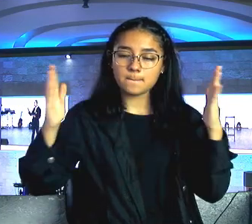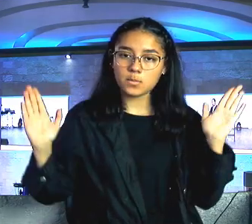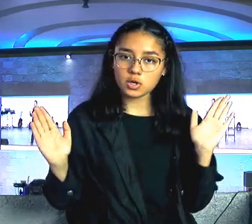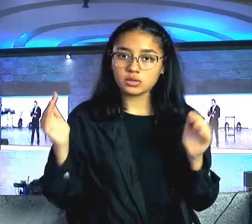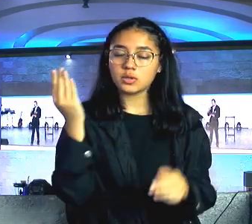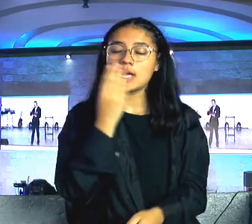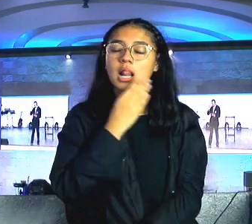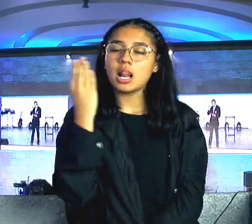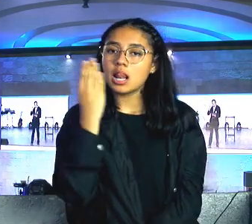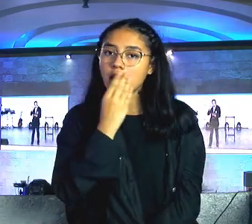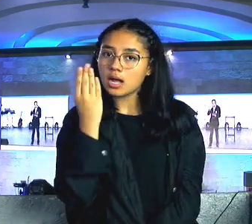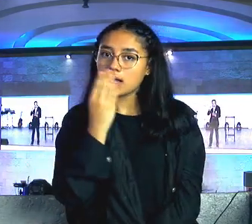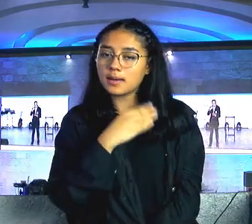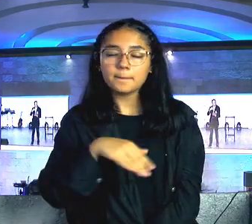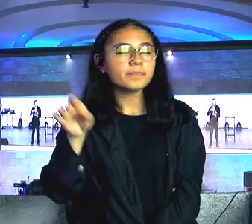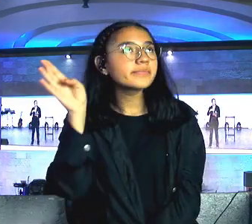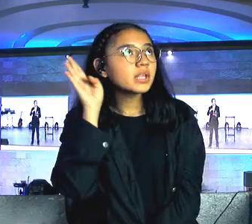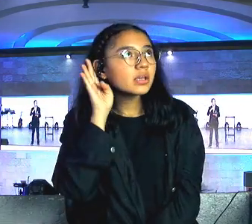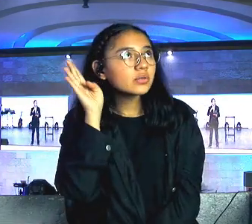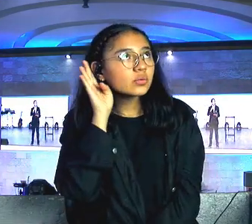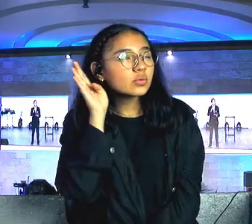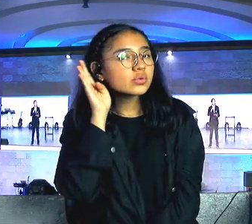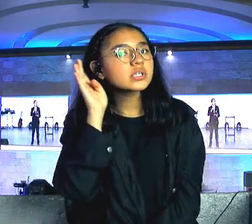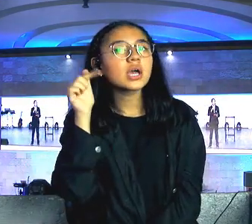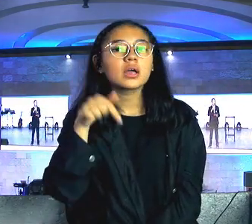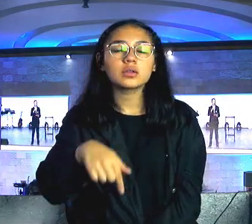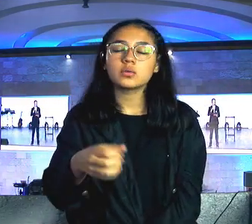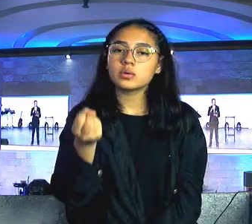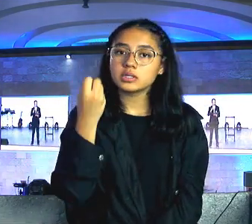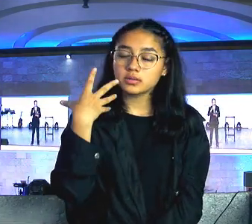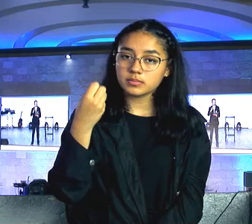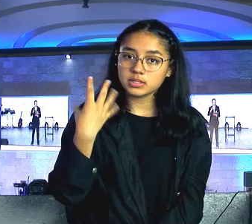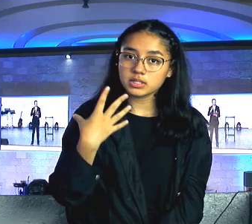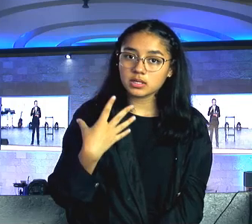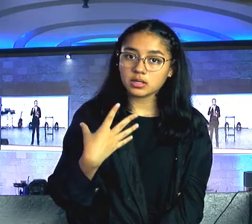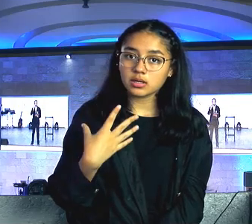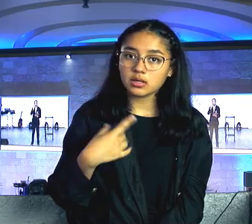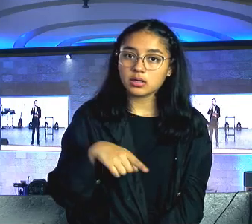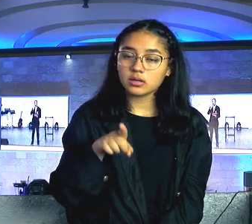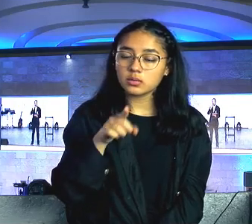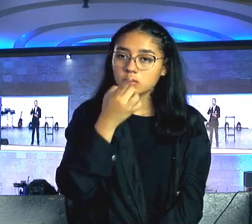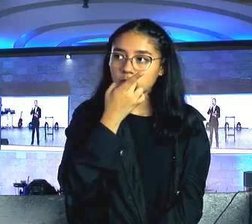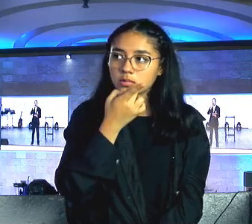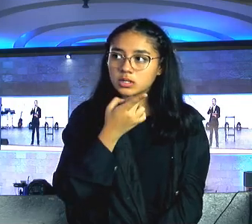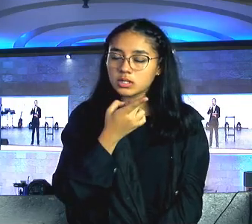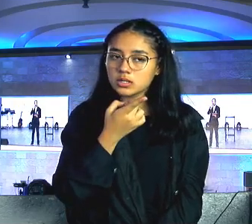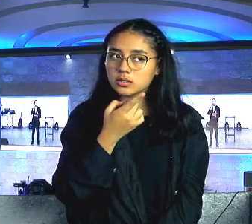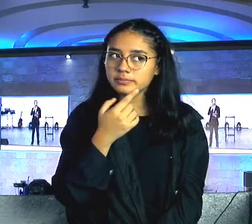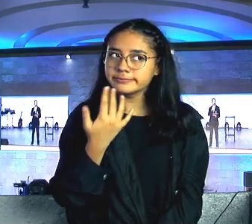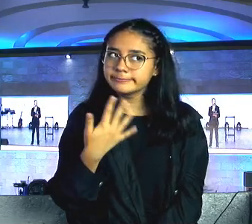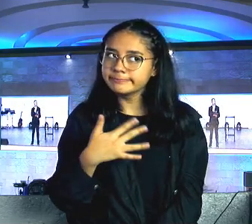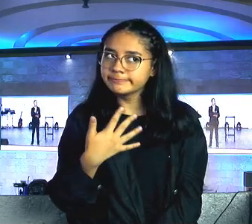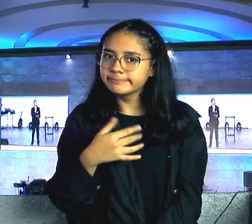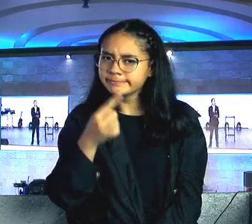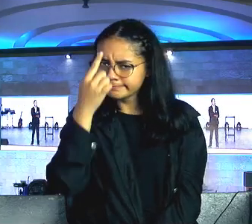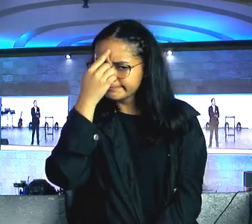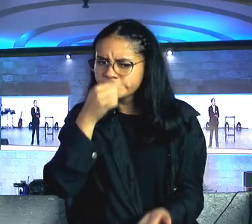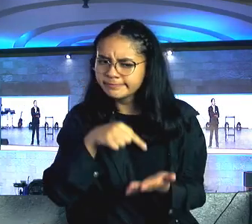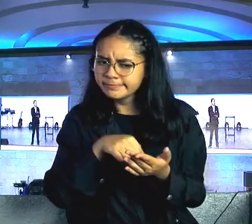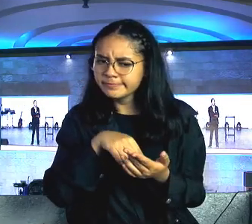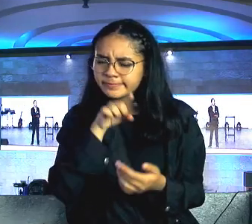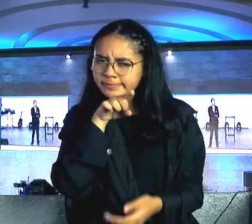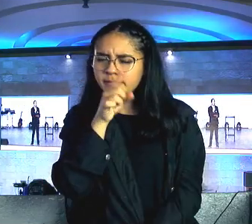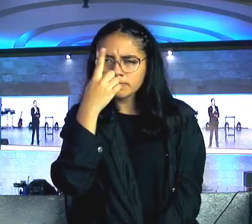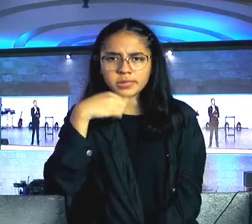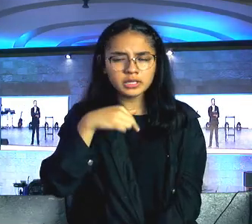mejor que tú estás escuchando este mensaje, a lo mejor tú mismo dices: ah, caray, creo que eso es para mí.